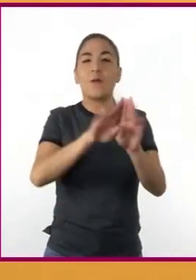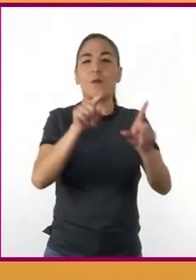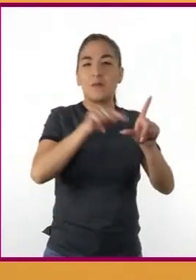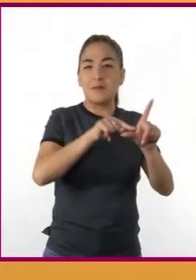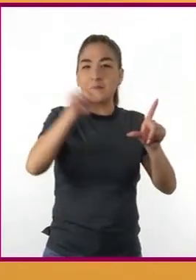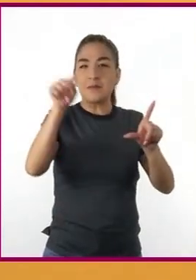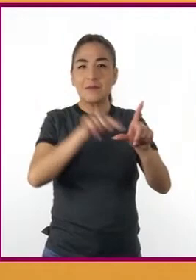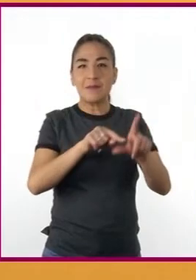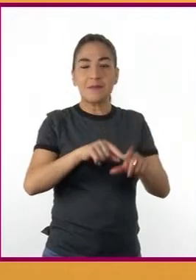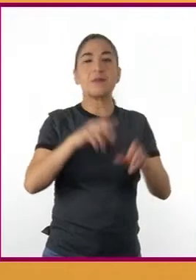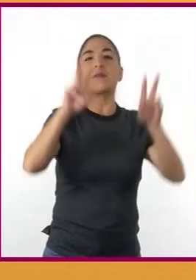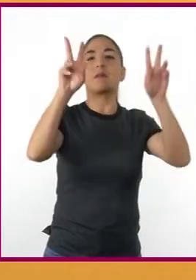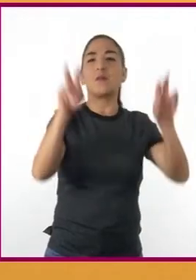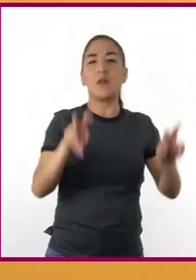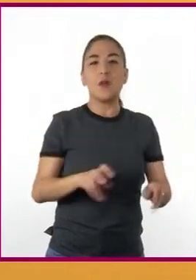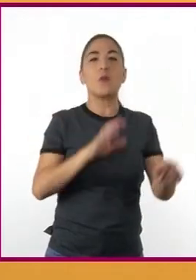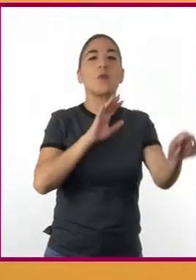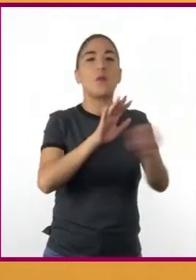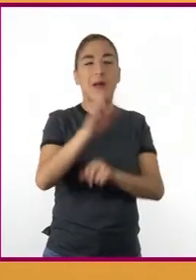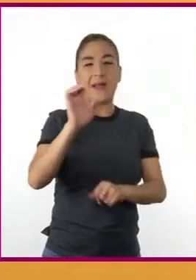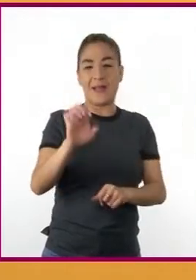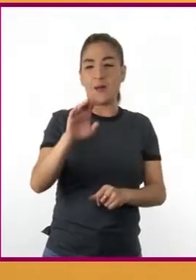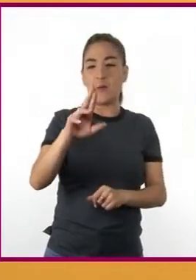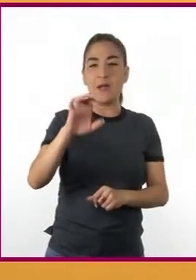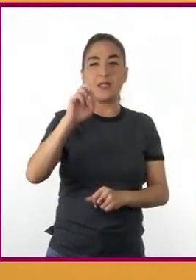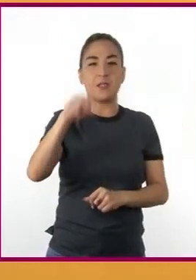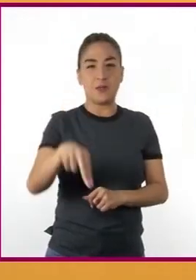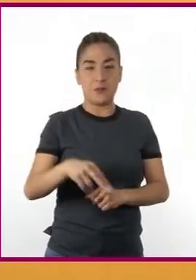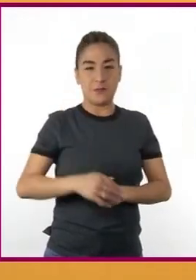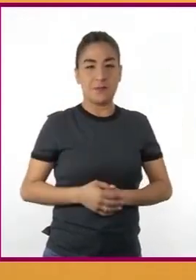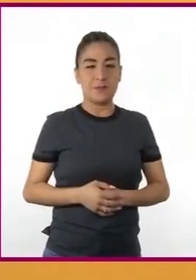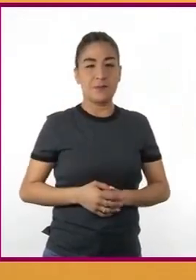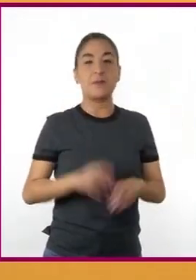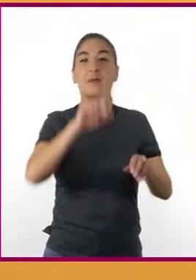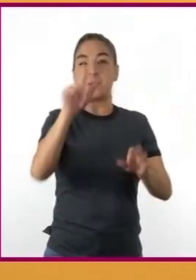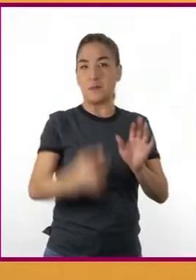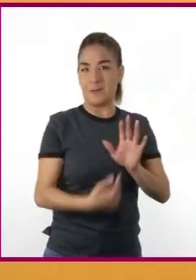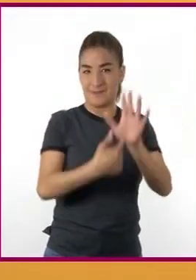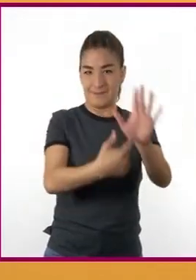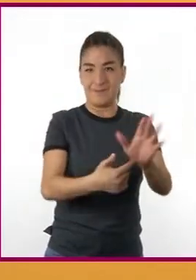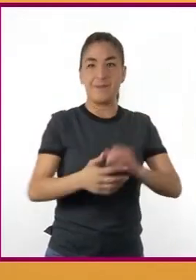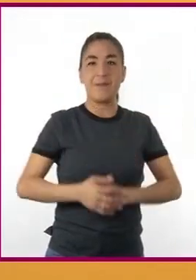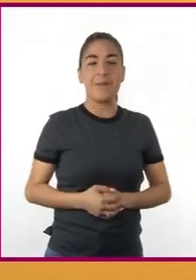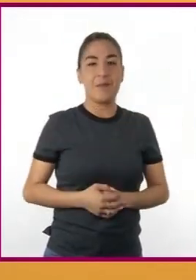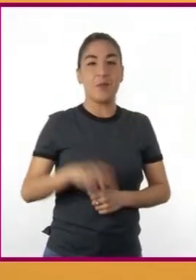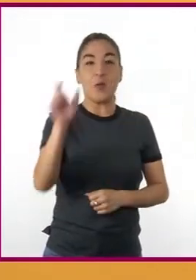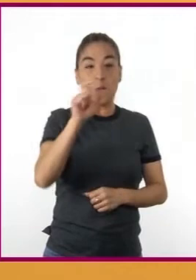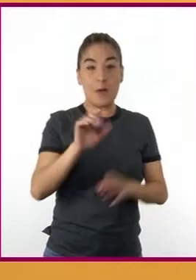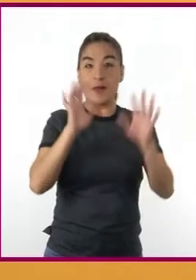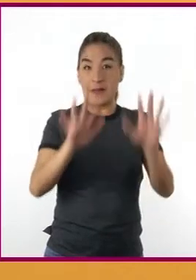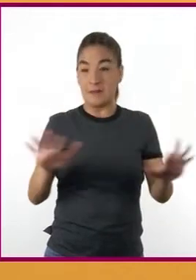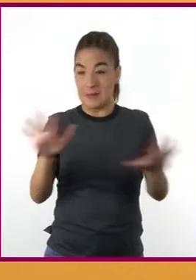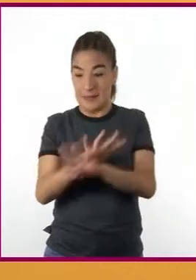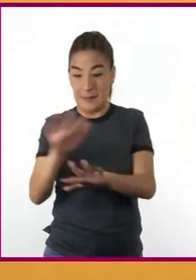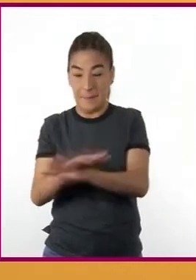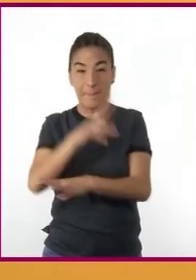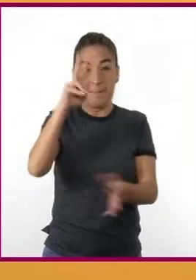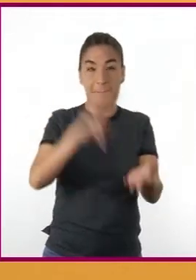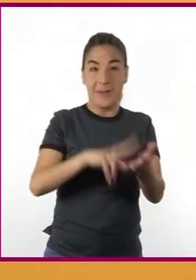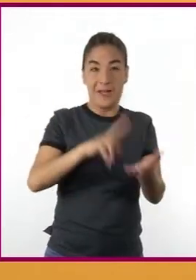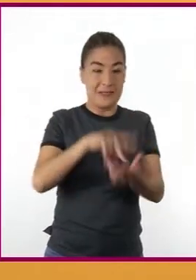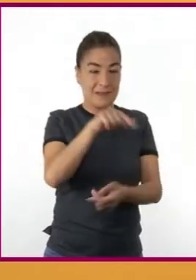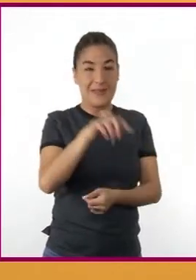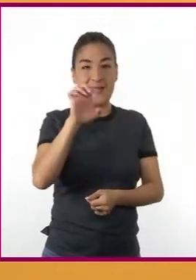gráficas según el tipo de ecuación que la modela. Comprobaremos que, al ir modificando los valores de la